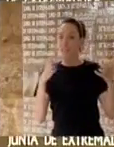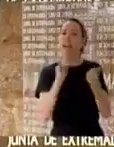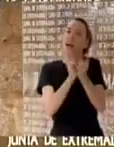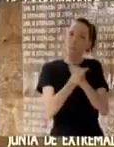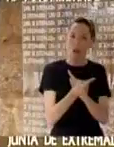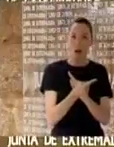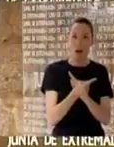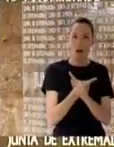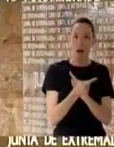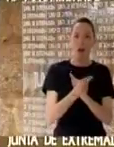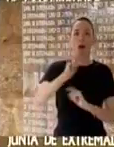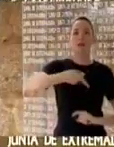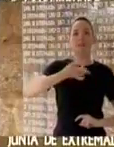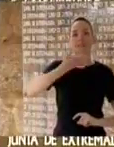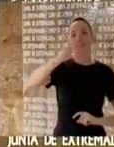europeizarlo.